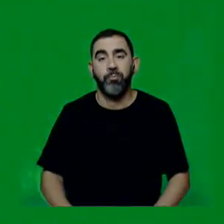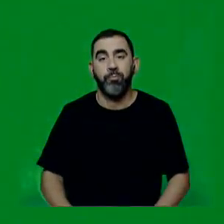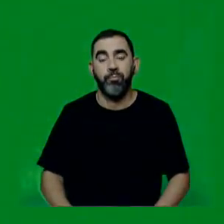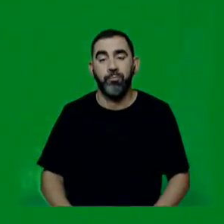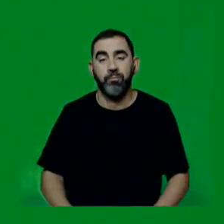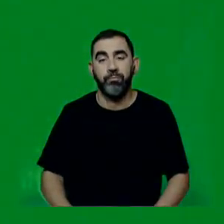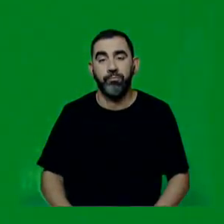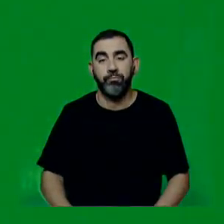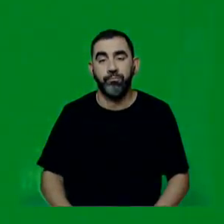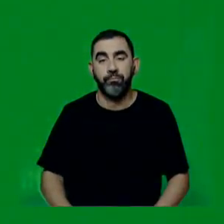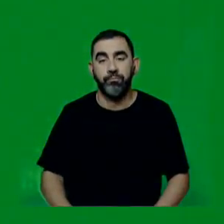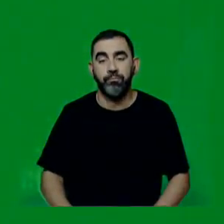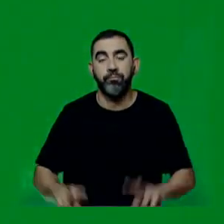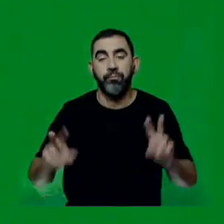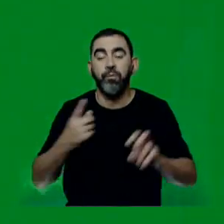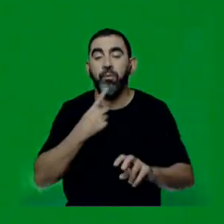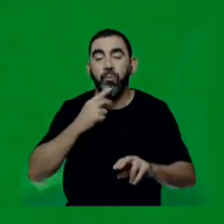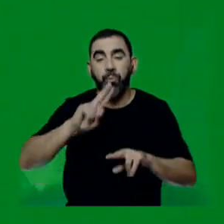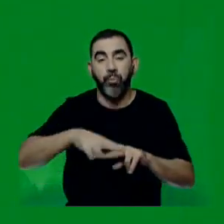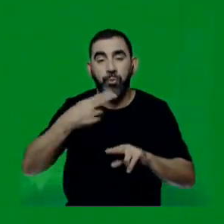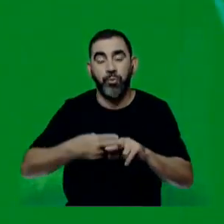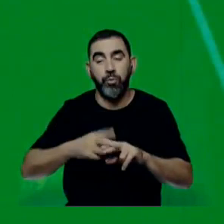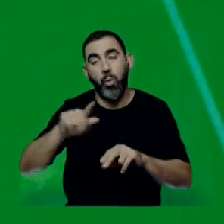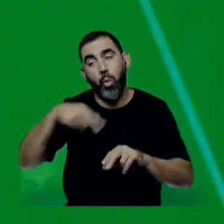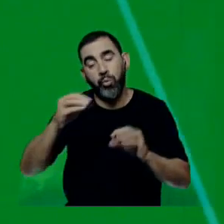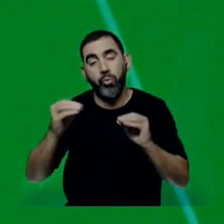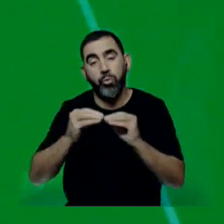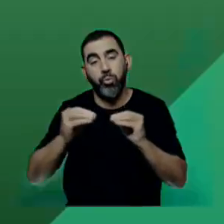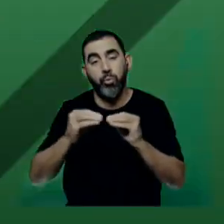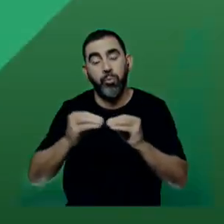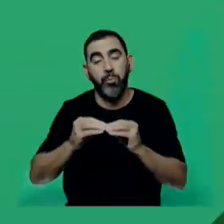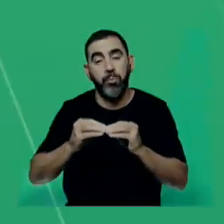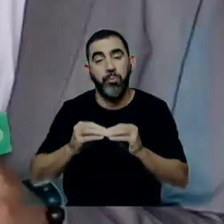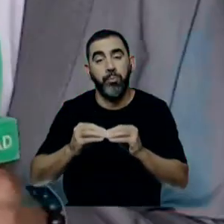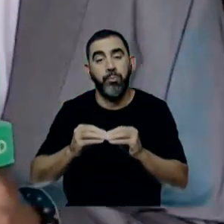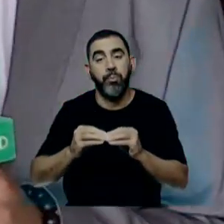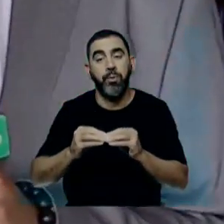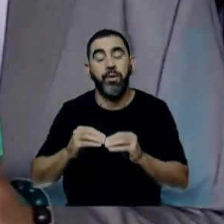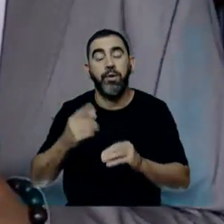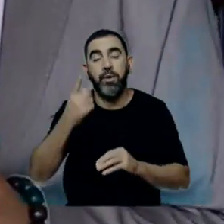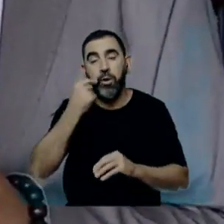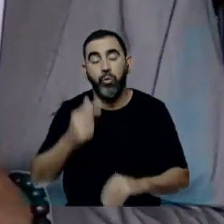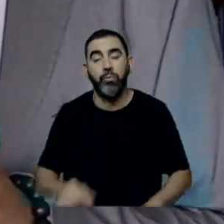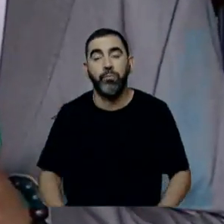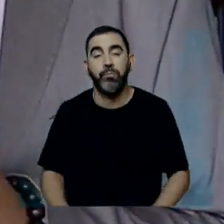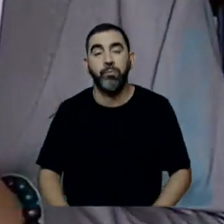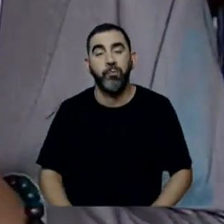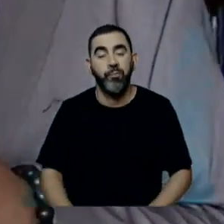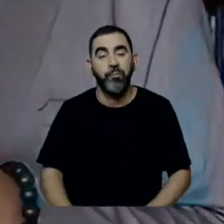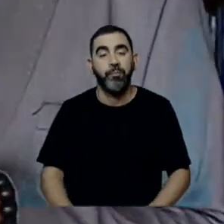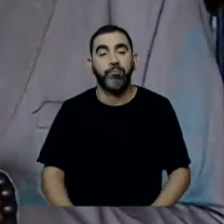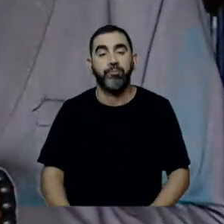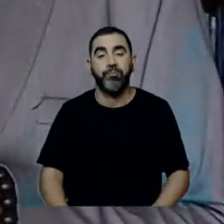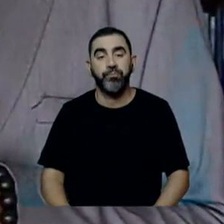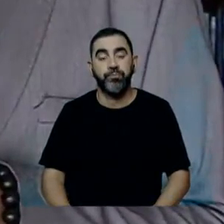Más asuntos políticos ahora, pero desde exteriores, en encuentro con otro de los móviles de TV Ciudad a cargo de Eduardo Delgado. Eduardo,